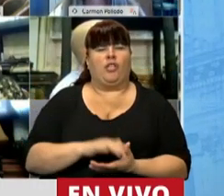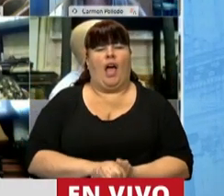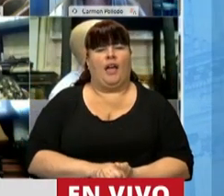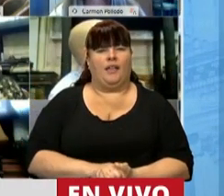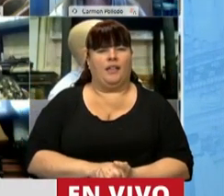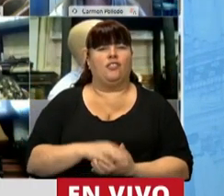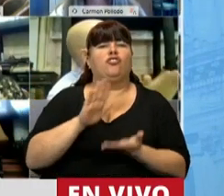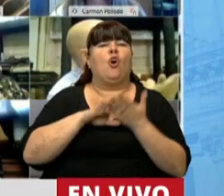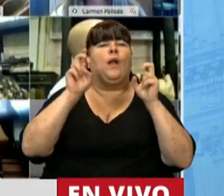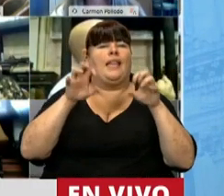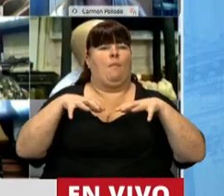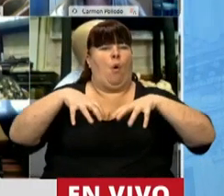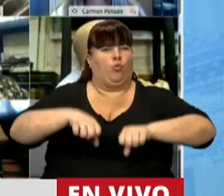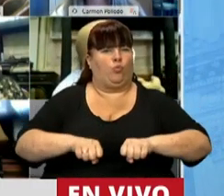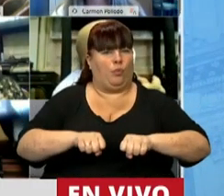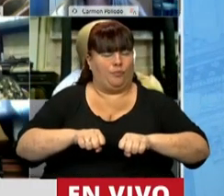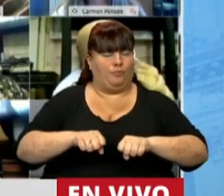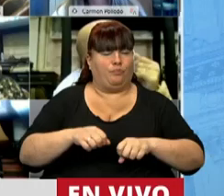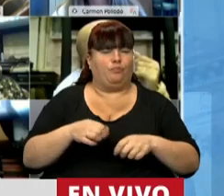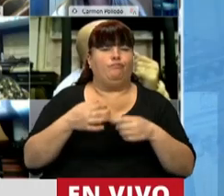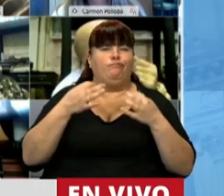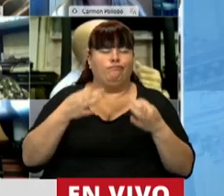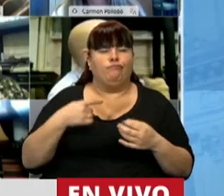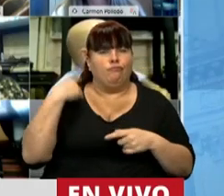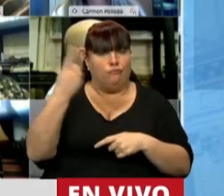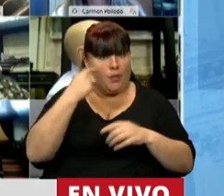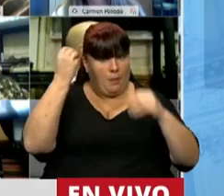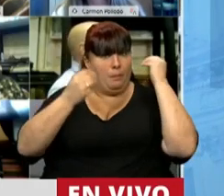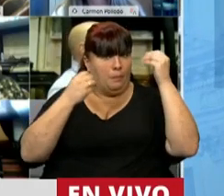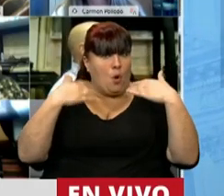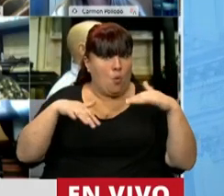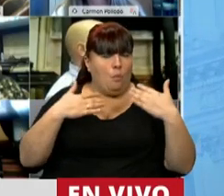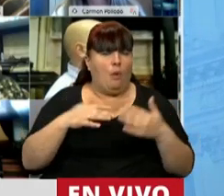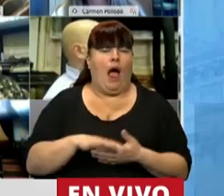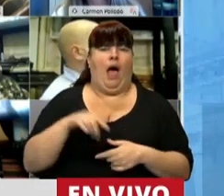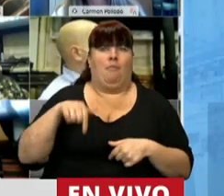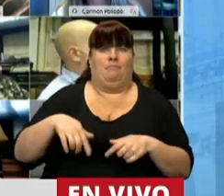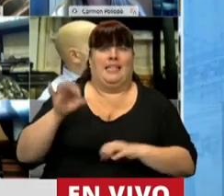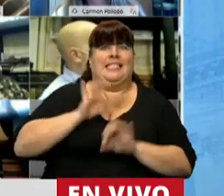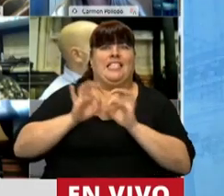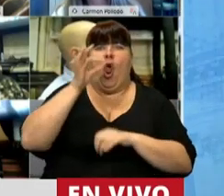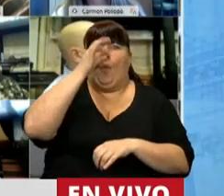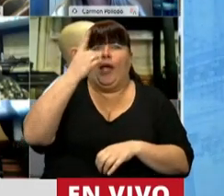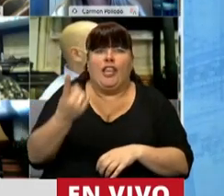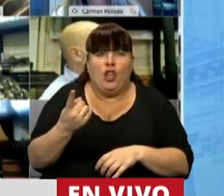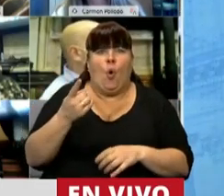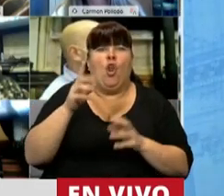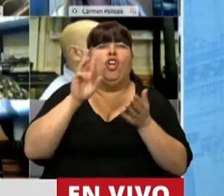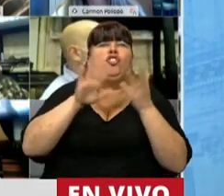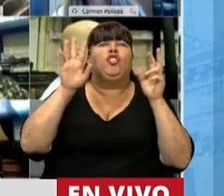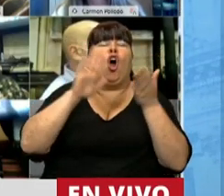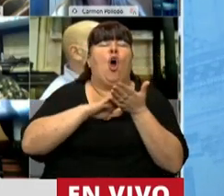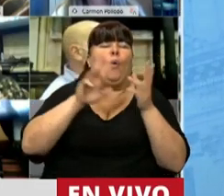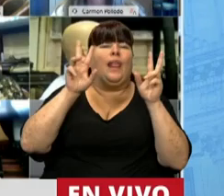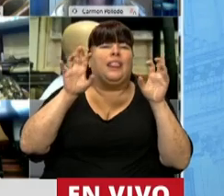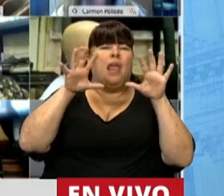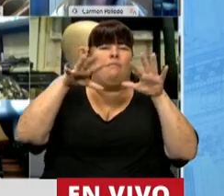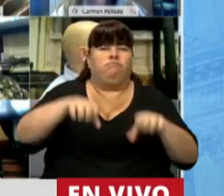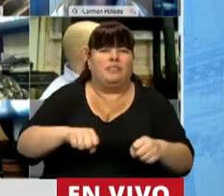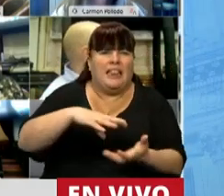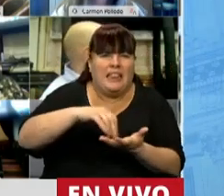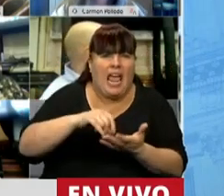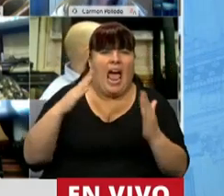de las usurpaciones. Y lo cierto es que es triste y preocupante, estando en pleno siglo XXI, el tema de las tomas de terrenos y